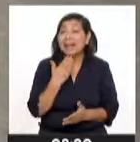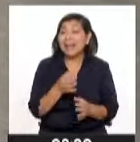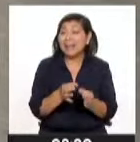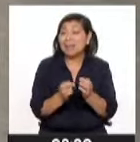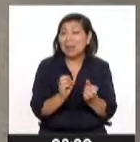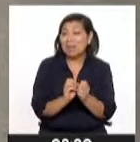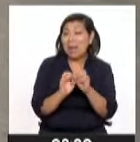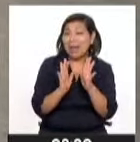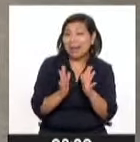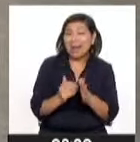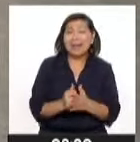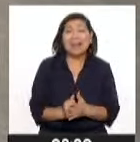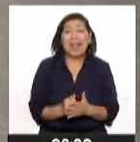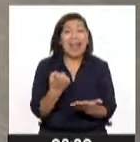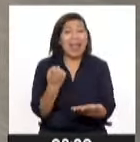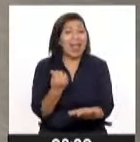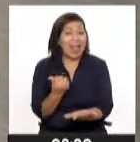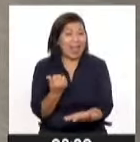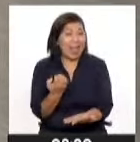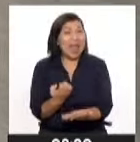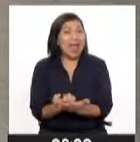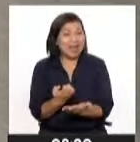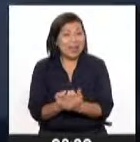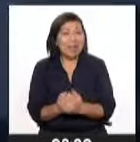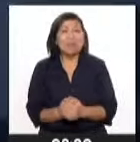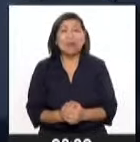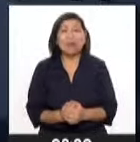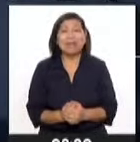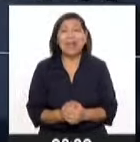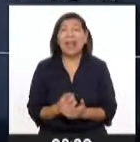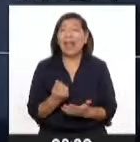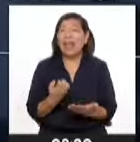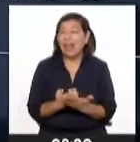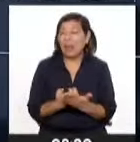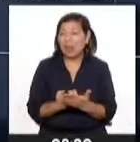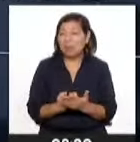claridad en nuestro reporte económico. Hans Rothgeser, economista, nos acompaña.